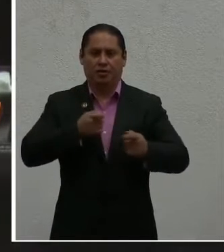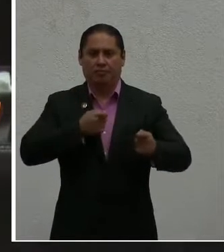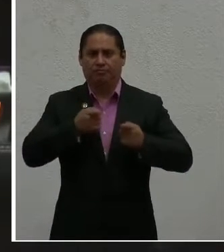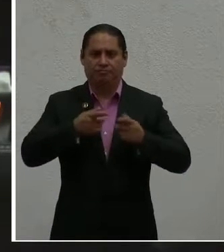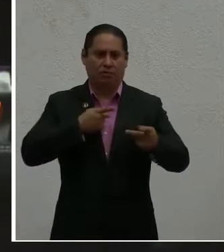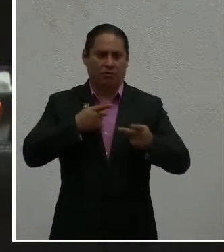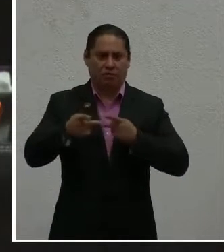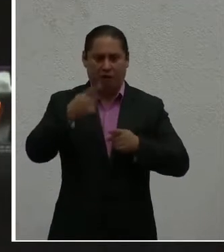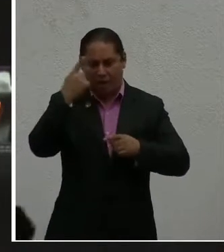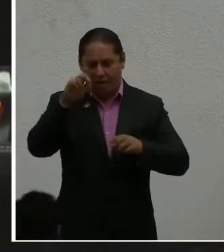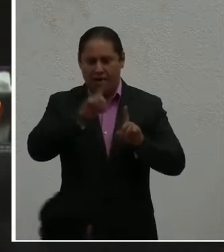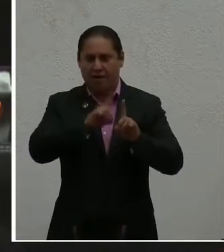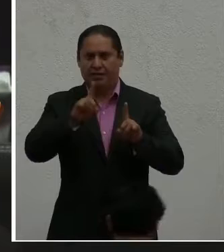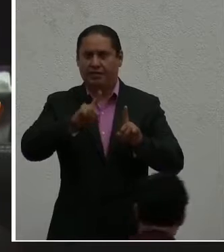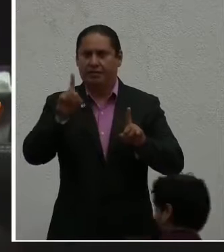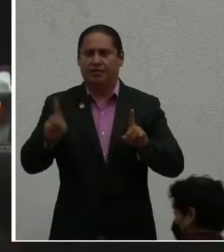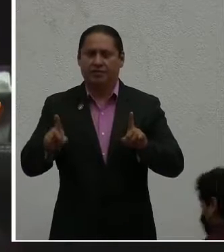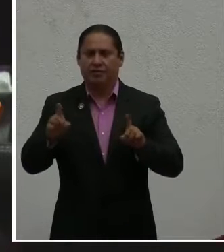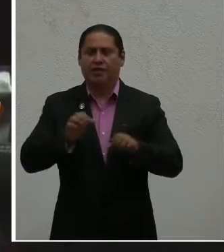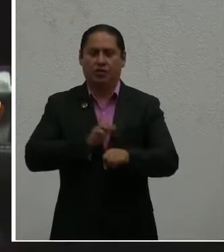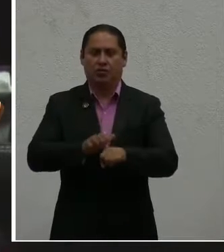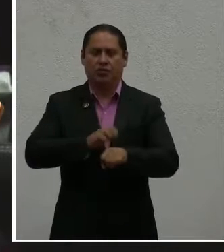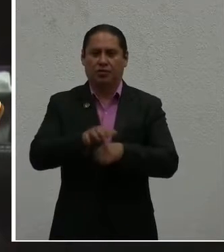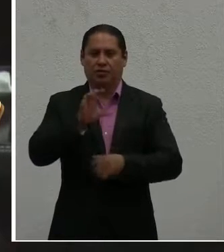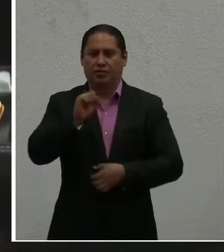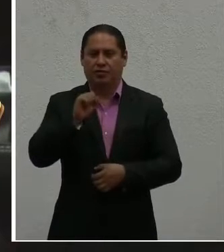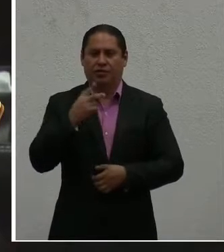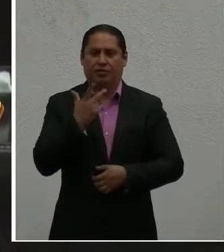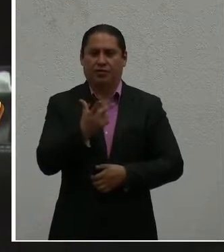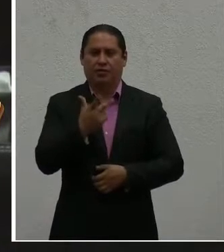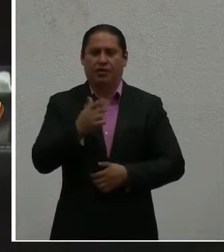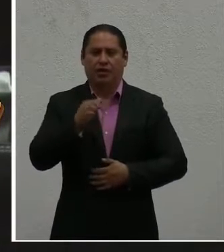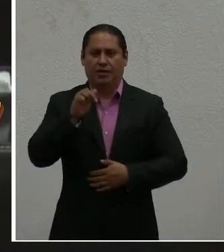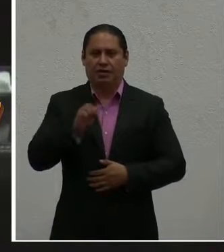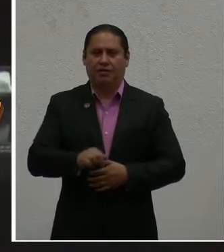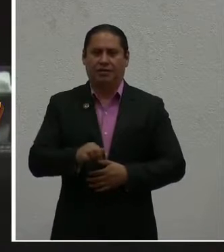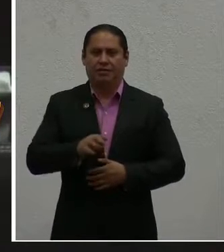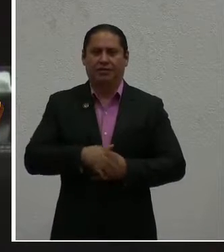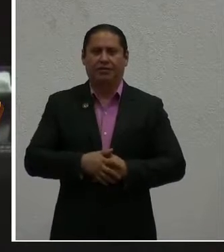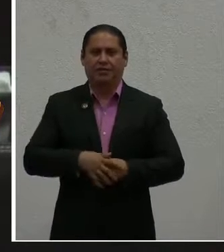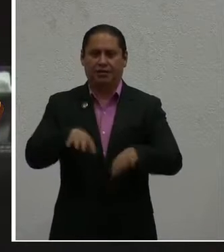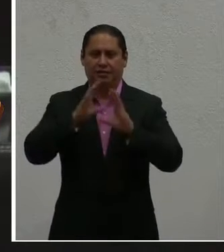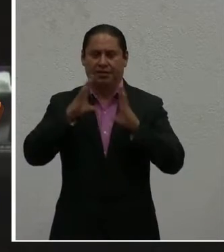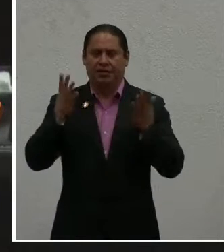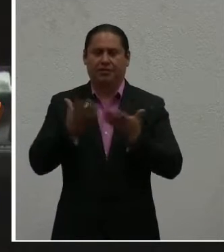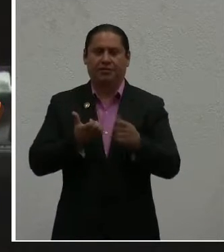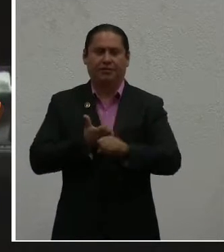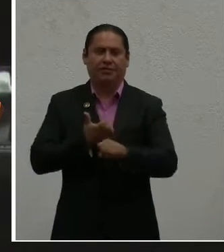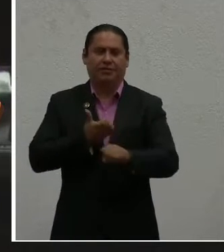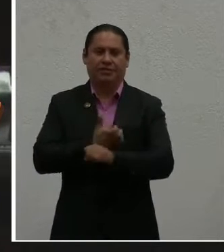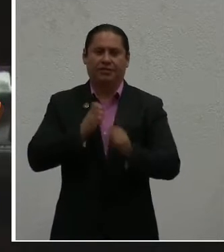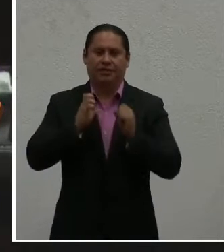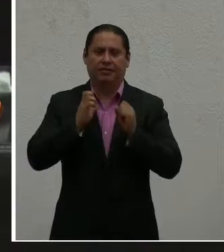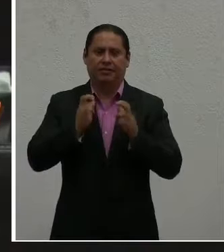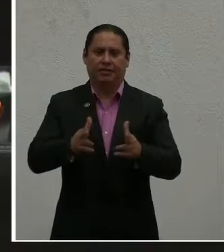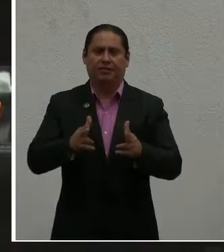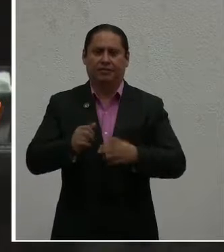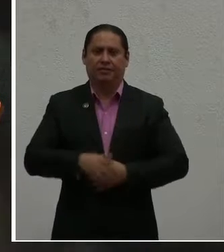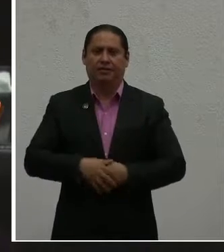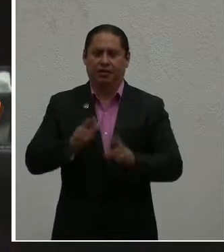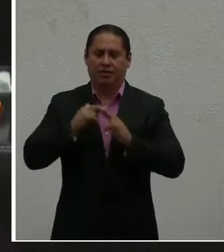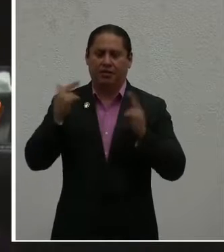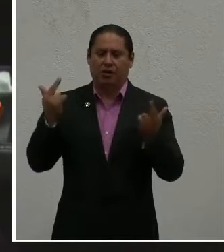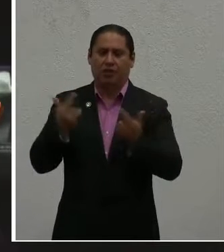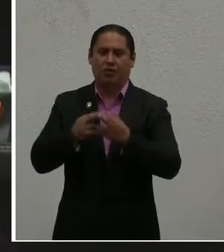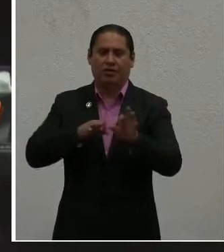el Desarrollo de la 68ª Legislatura Constitucional del Congreso del Estado de Chiapas en reunión